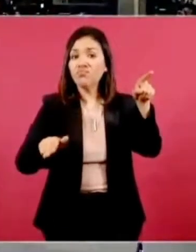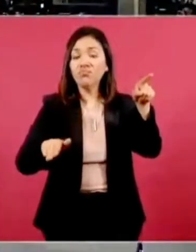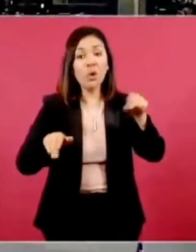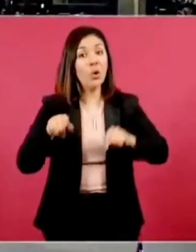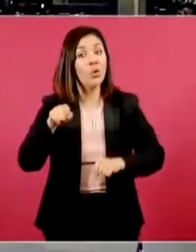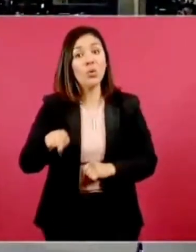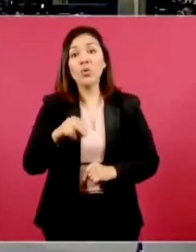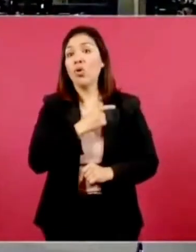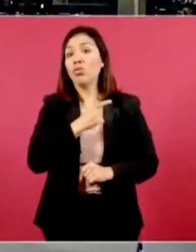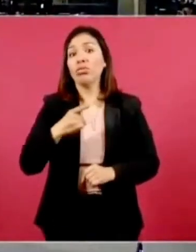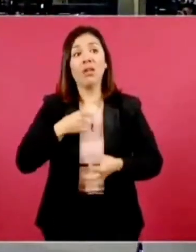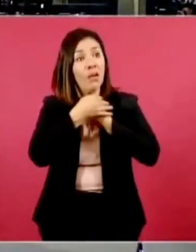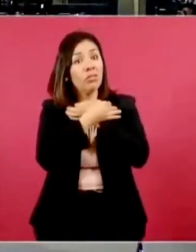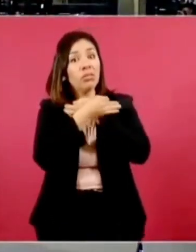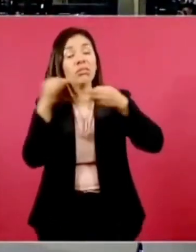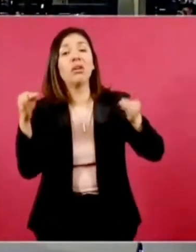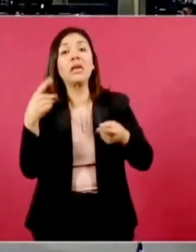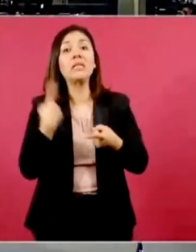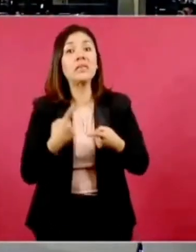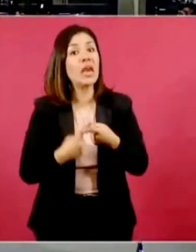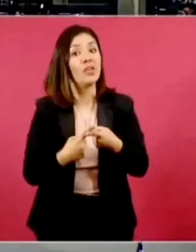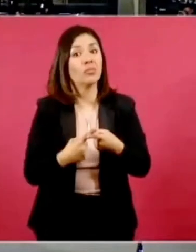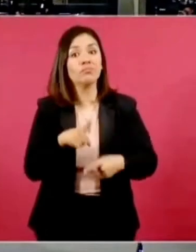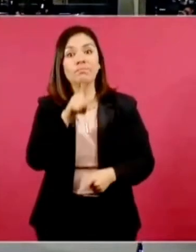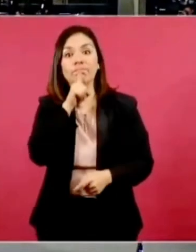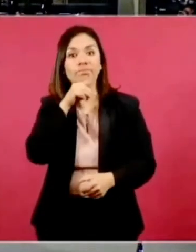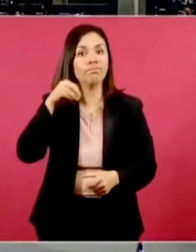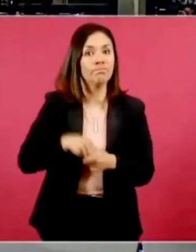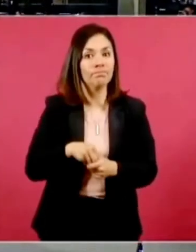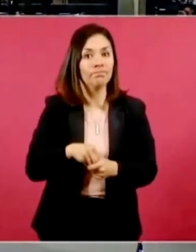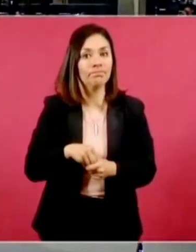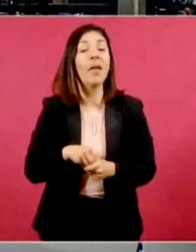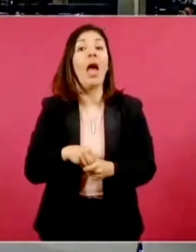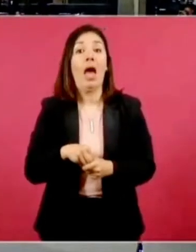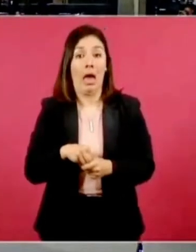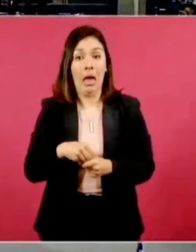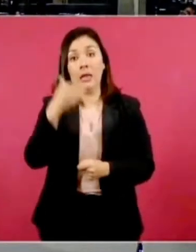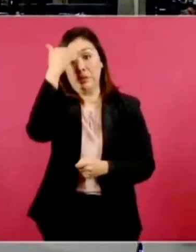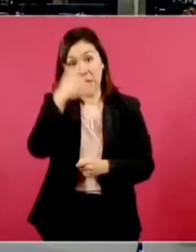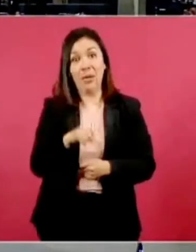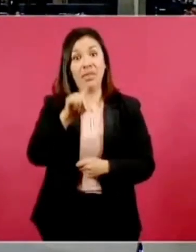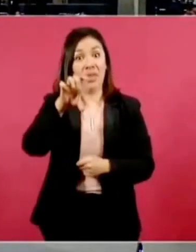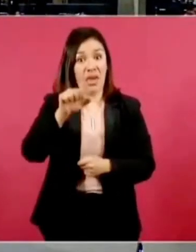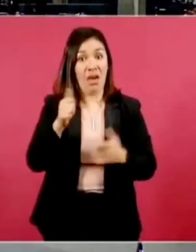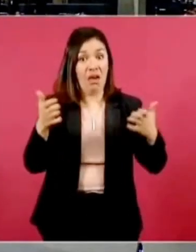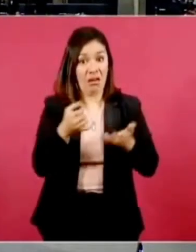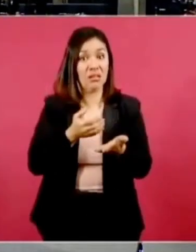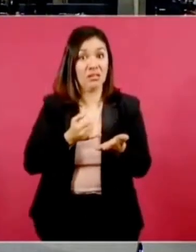no revelen sus fuentes. Sigue habiendo injerencia de la DEA entonces. Pues